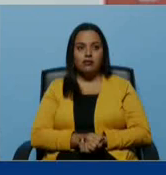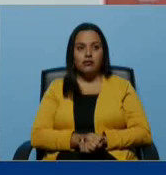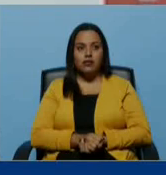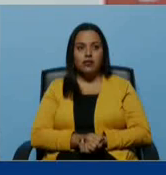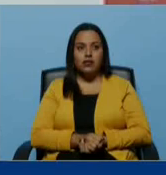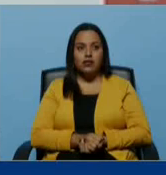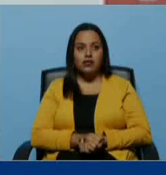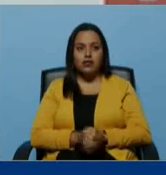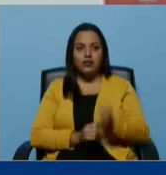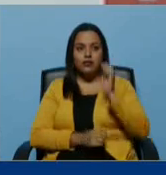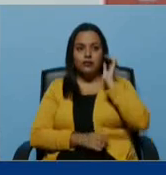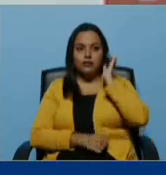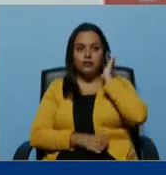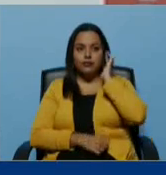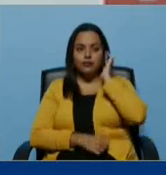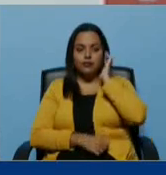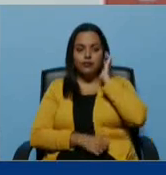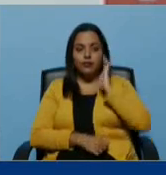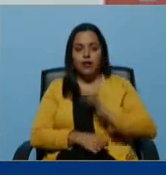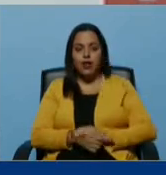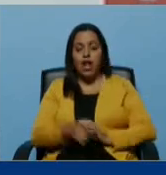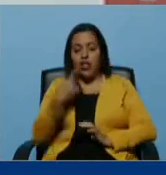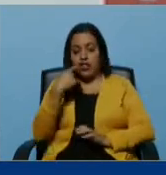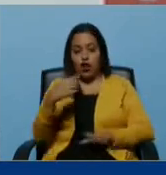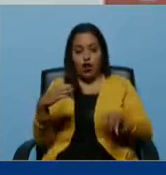Le digo al fascismo aquí,